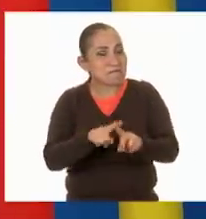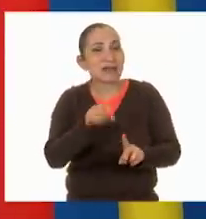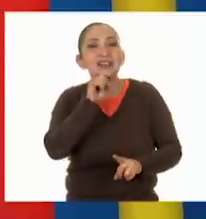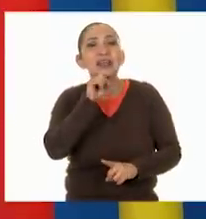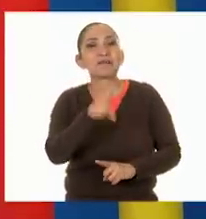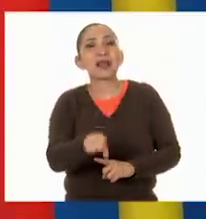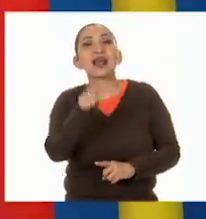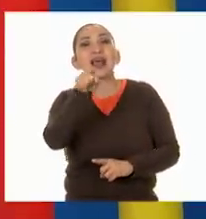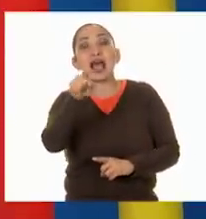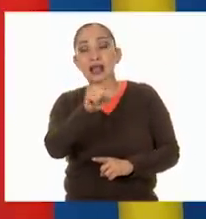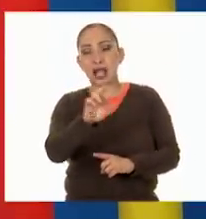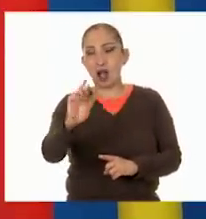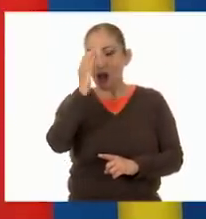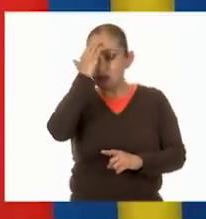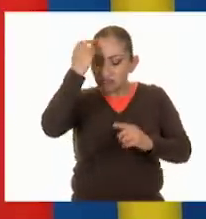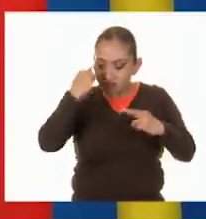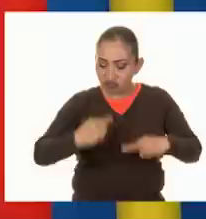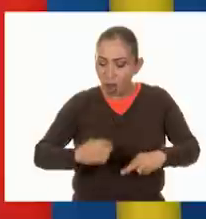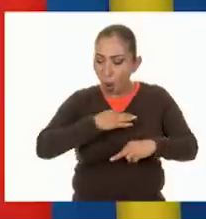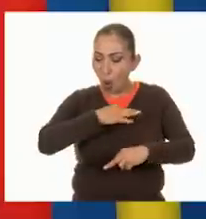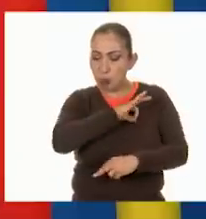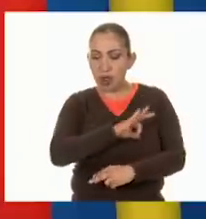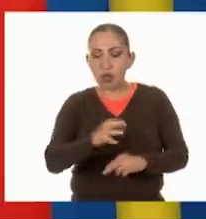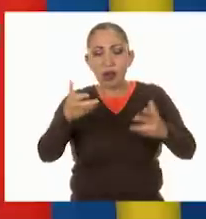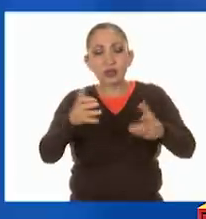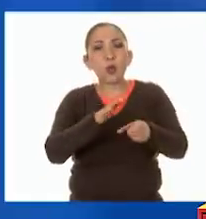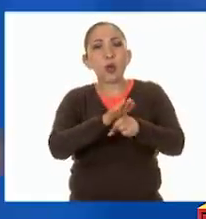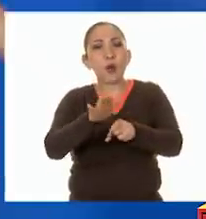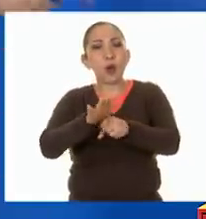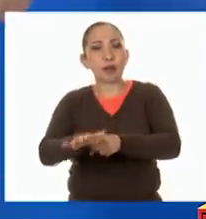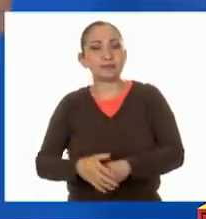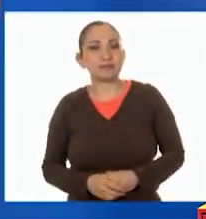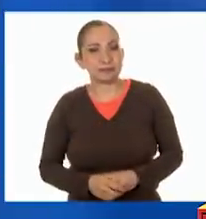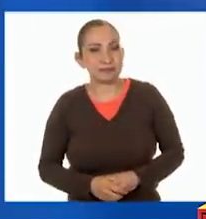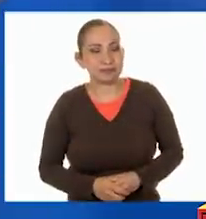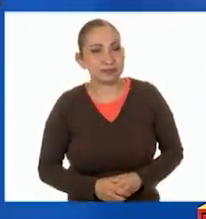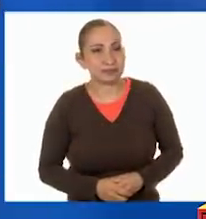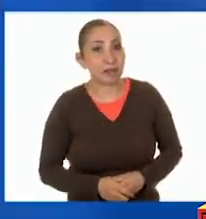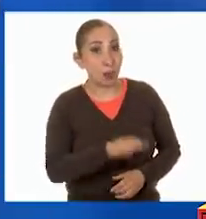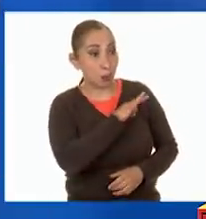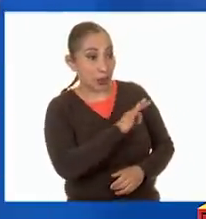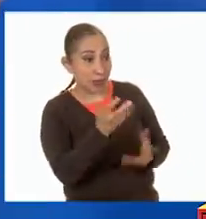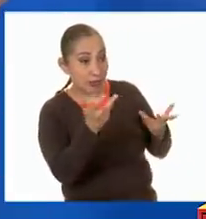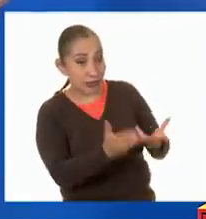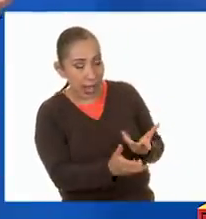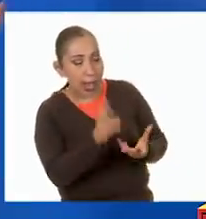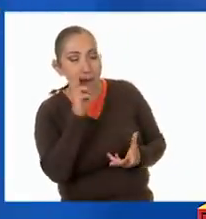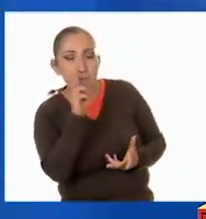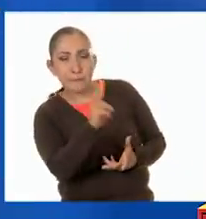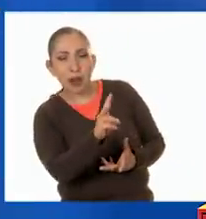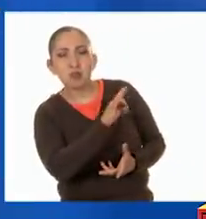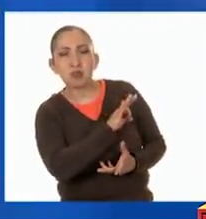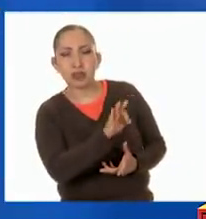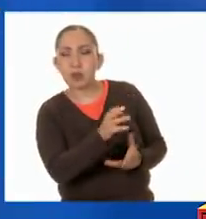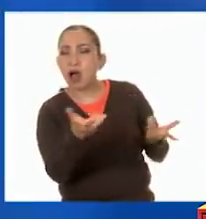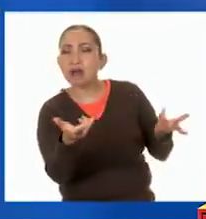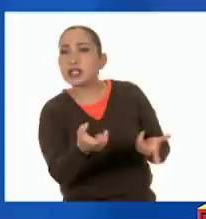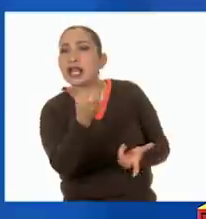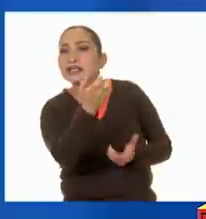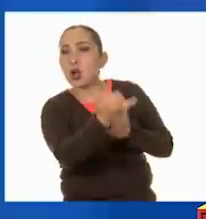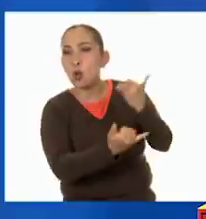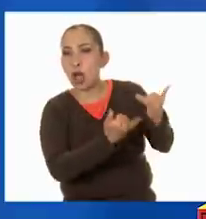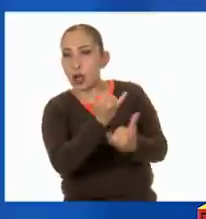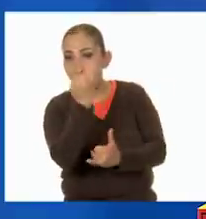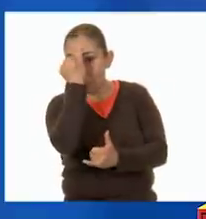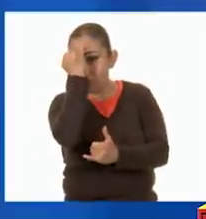además de que reconozcan sus posibilidades. Y hablando de posibilidades, vamos a ver si podemos realizar el juego